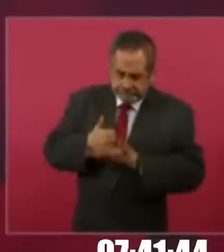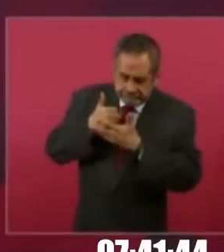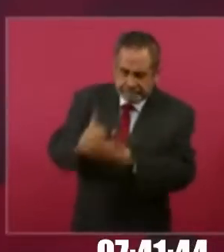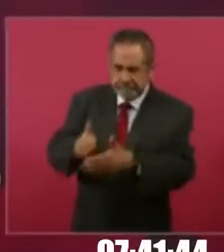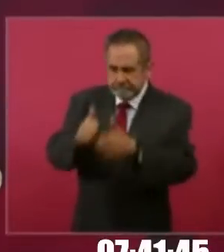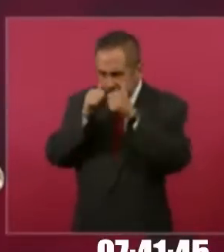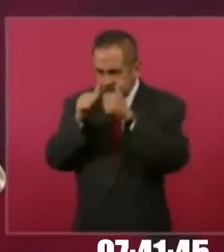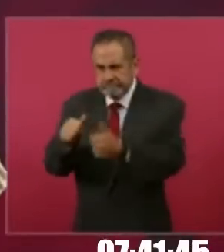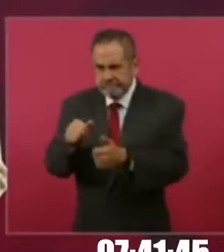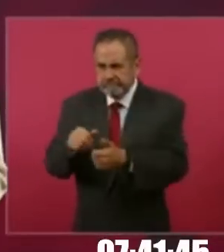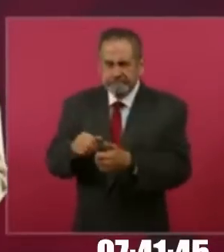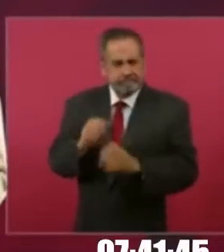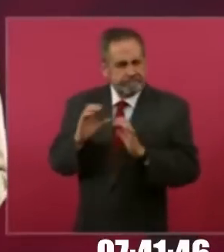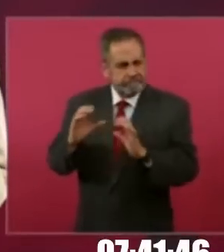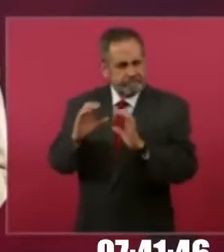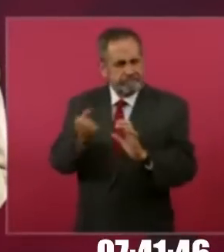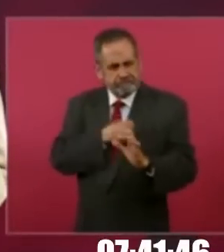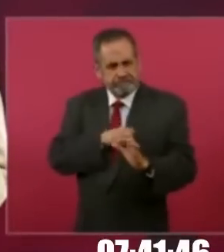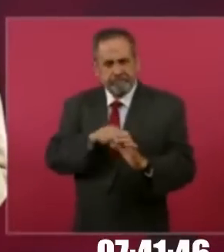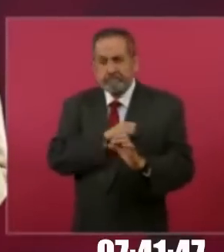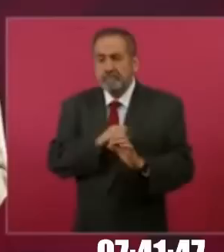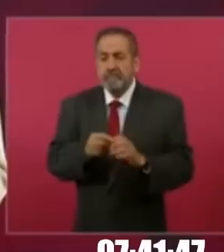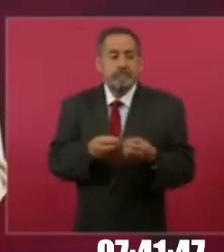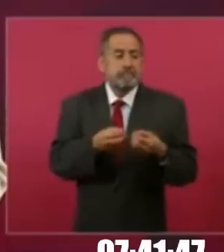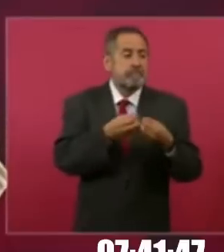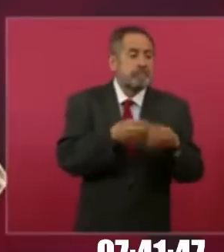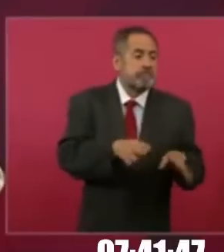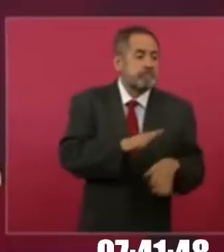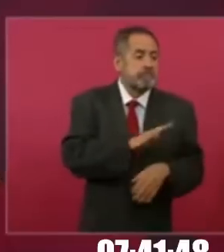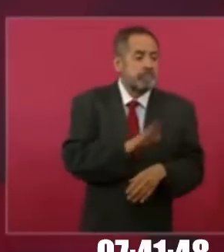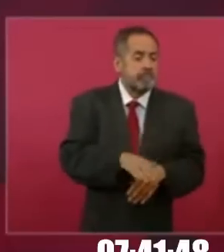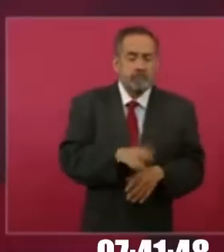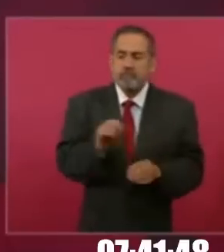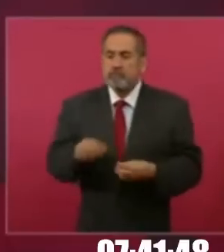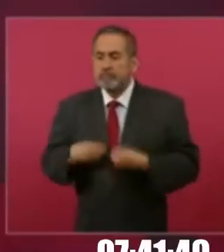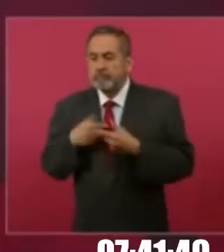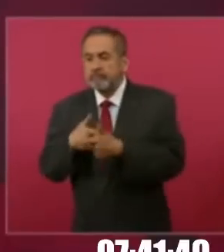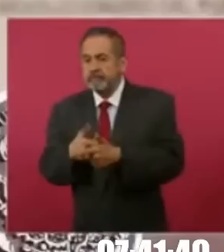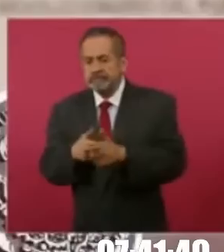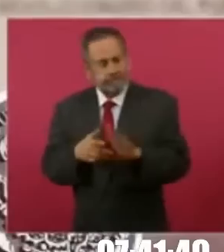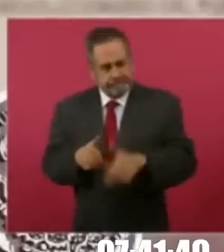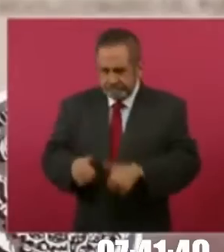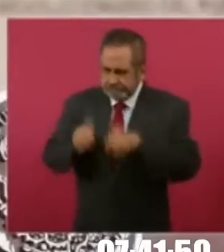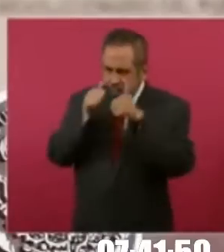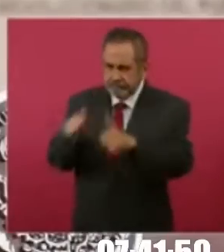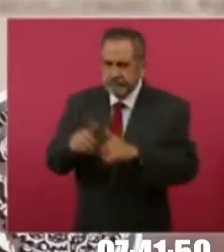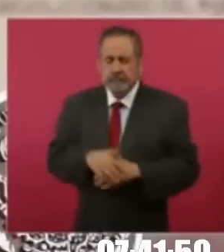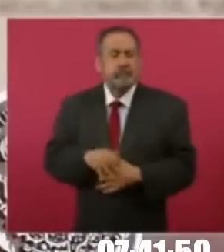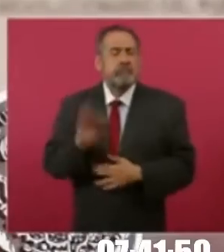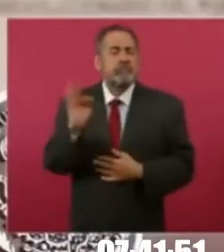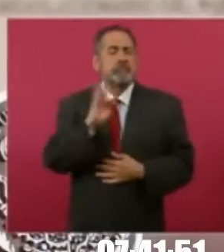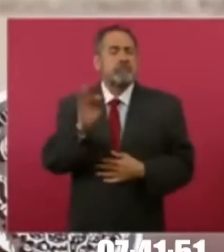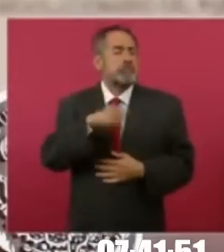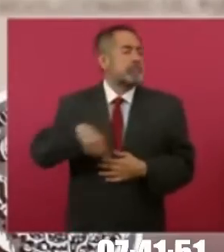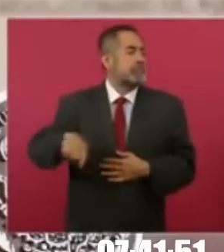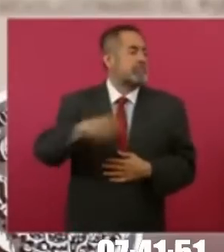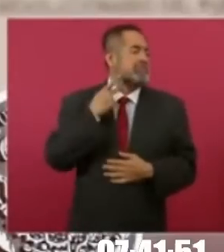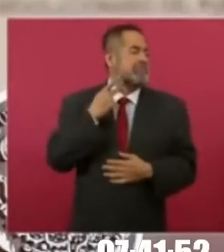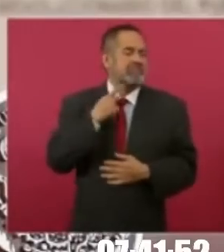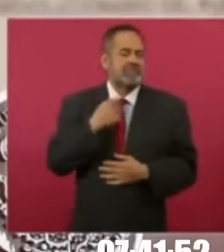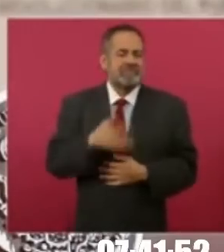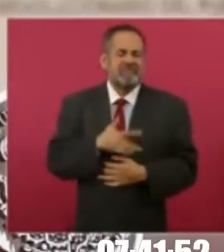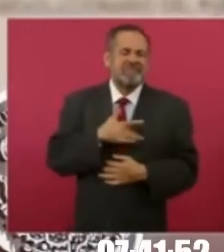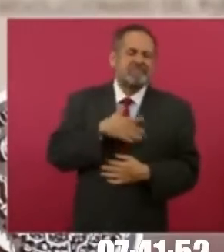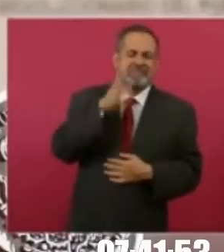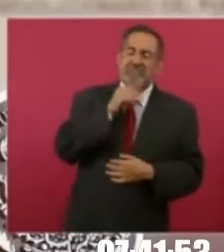conservar o perder la calidad de vida o la vida misma un político que no se conmueva y que no asuma